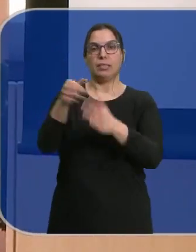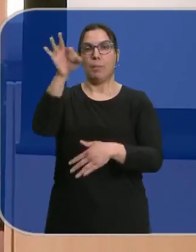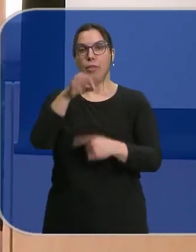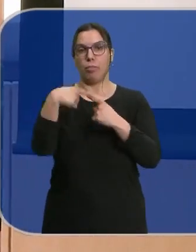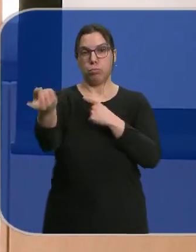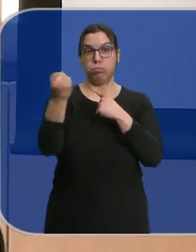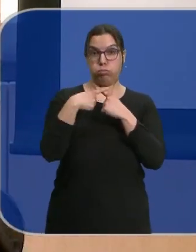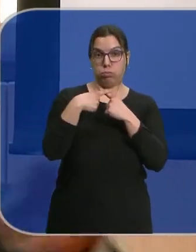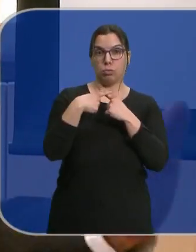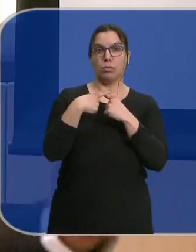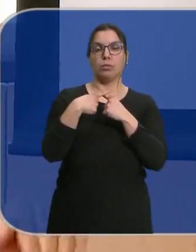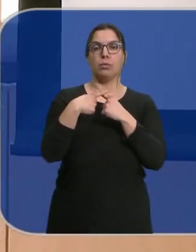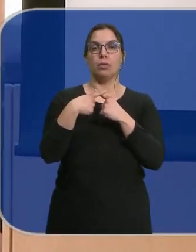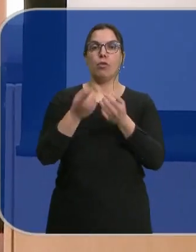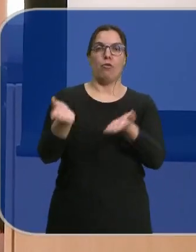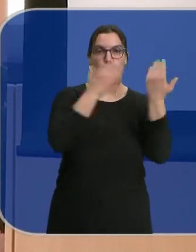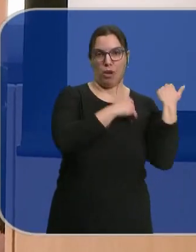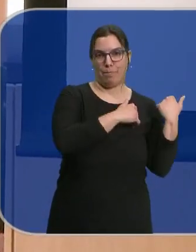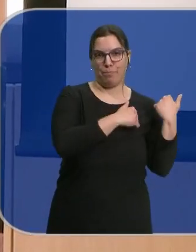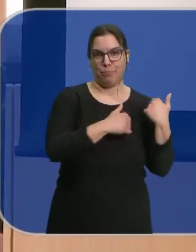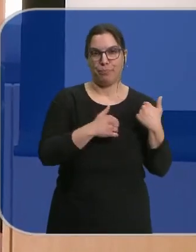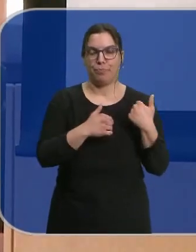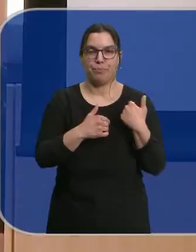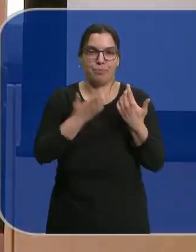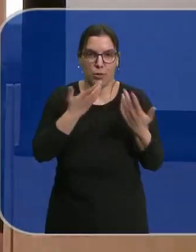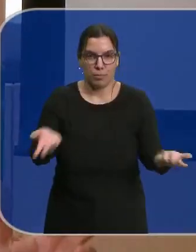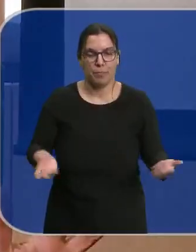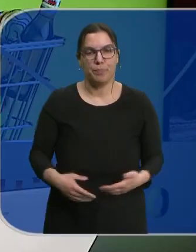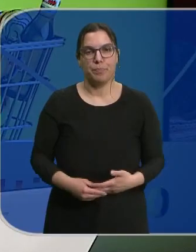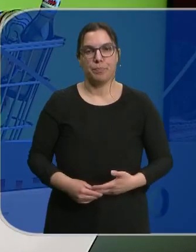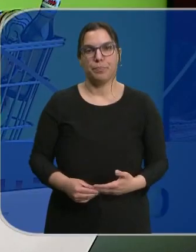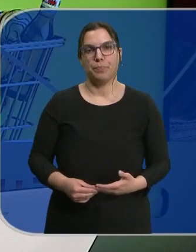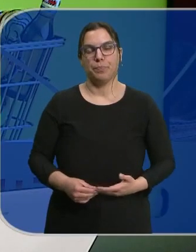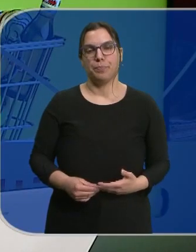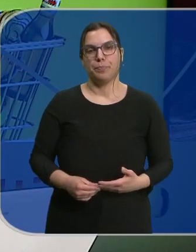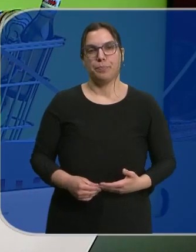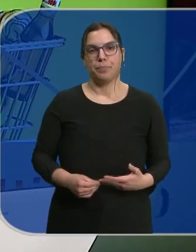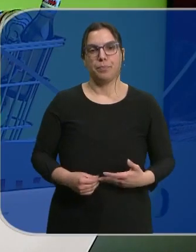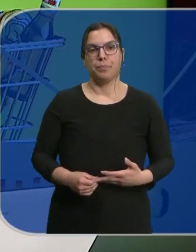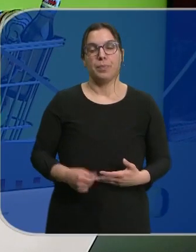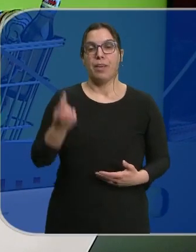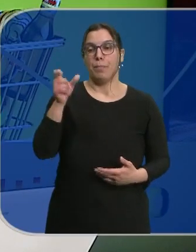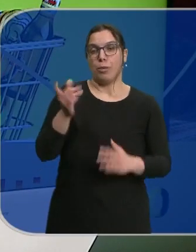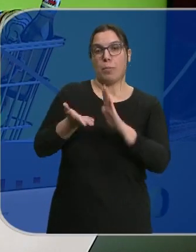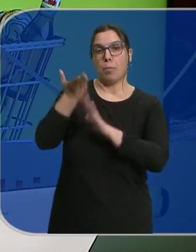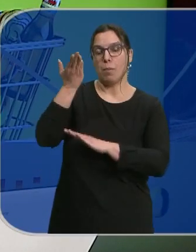Palencia, Palencia a Valladolid, se retiraran de las carreteras, ¿vale? La inflación no es el único motivo que ha hecho que nos